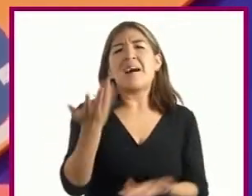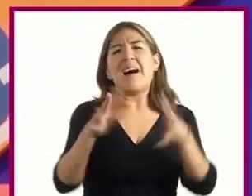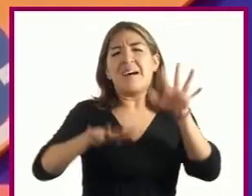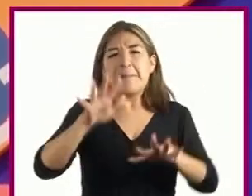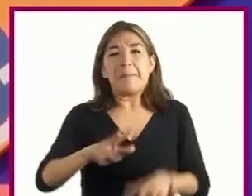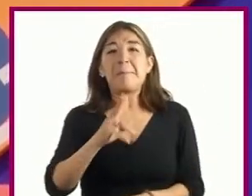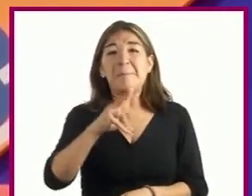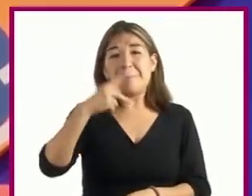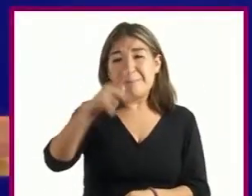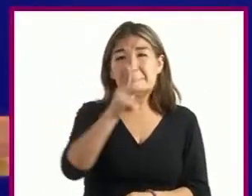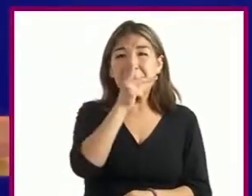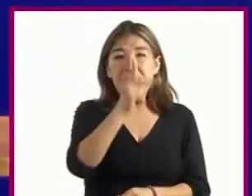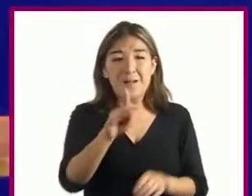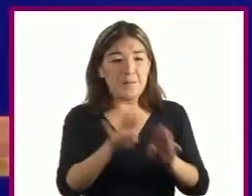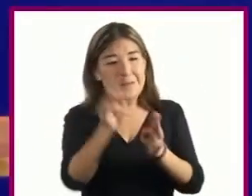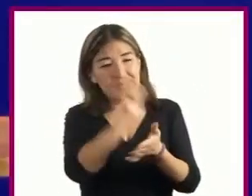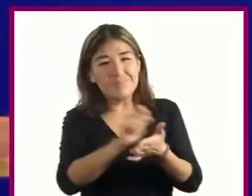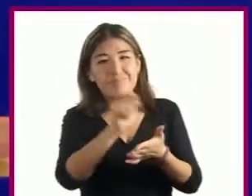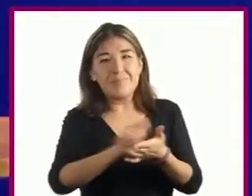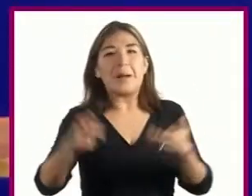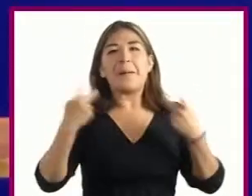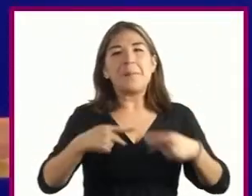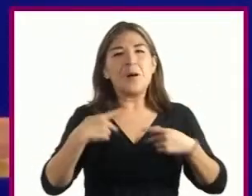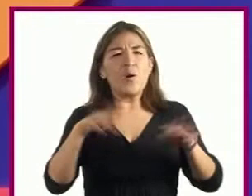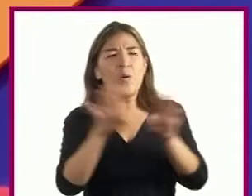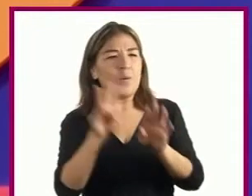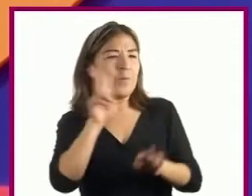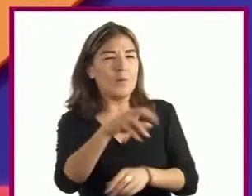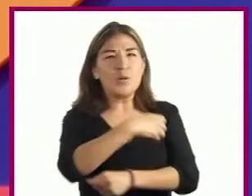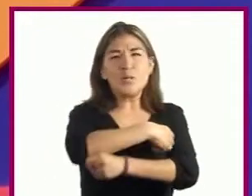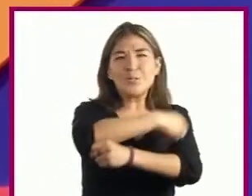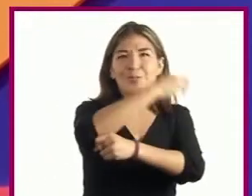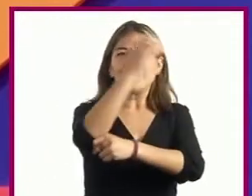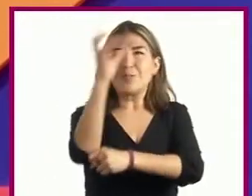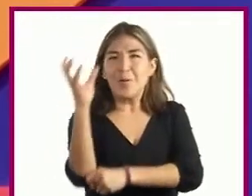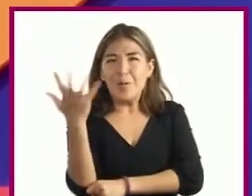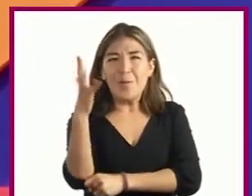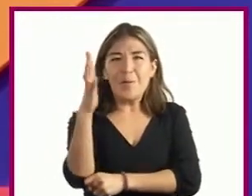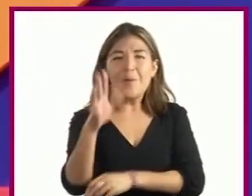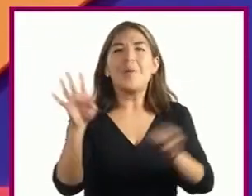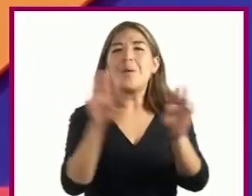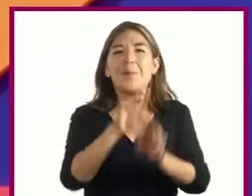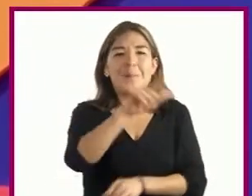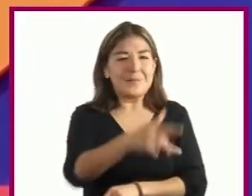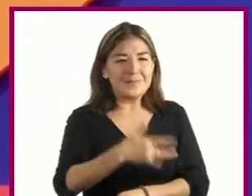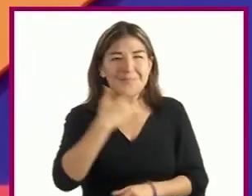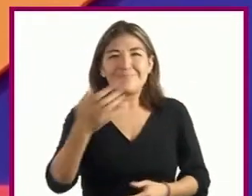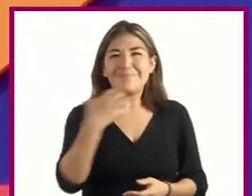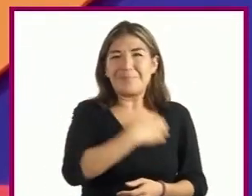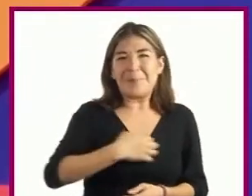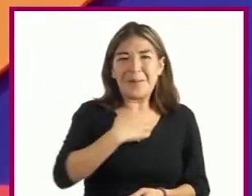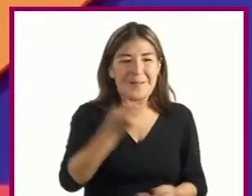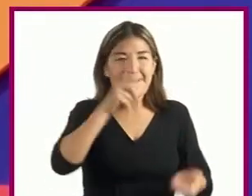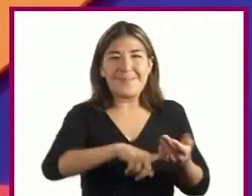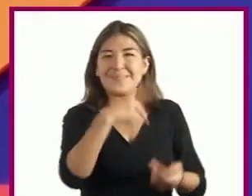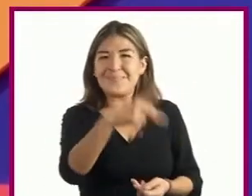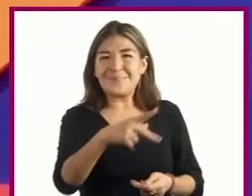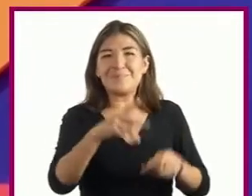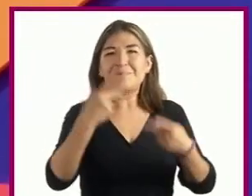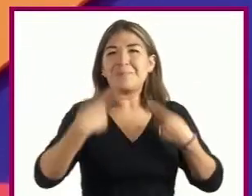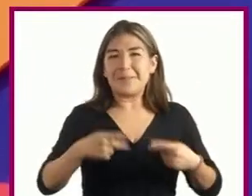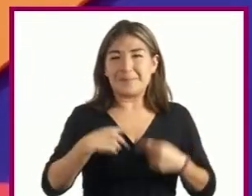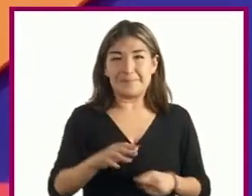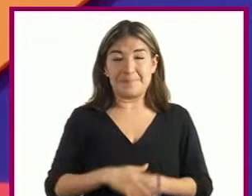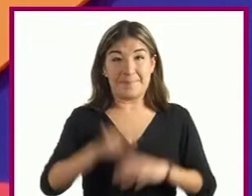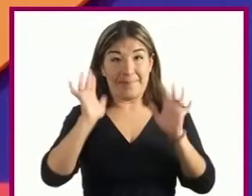son suficientes para que el lector vea una puesta de sol, sienta las emociones que viven los personajes.